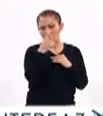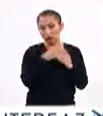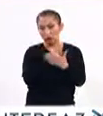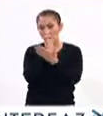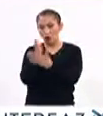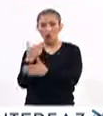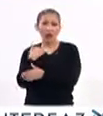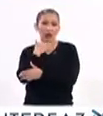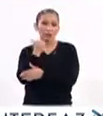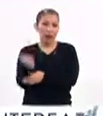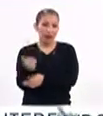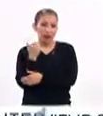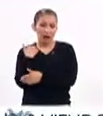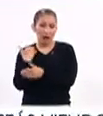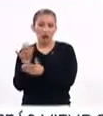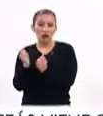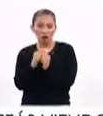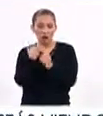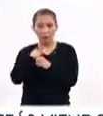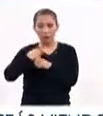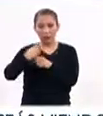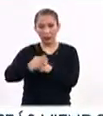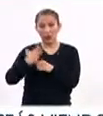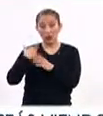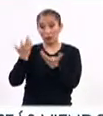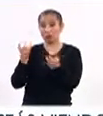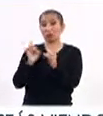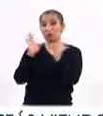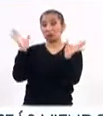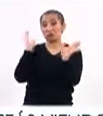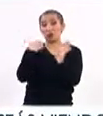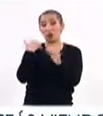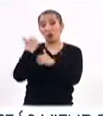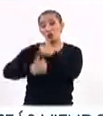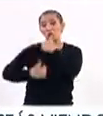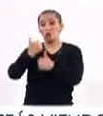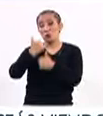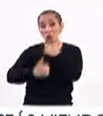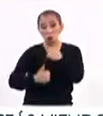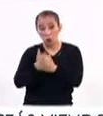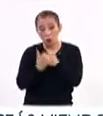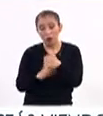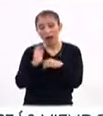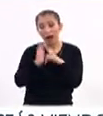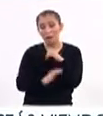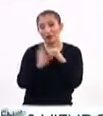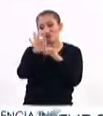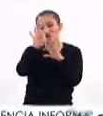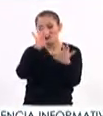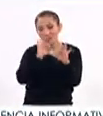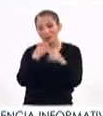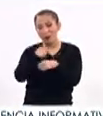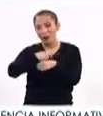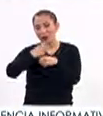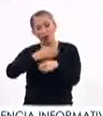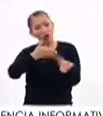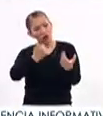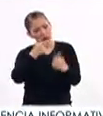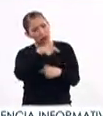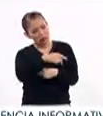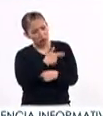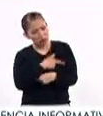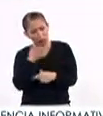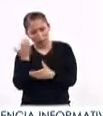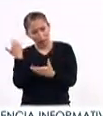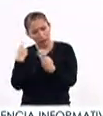me fui a Alemania, a través de una invitación un poco azares del destino, de que fui a un concurso, terminé en las finales, me invitaron, me dijeron, oye, ¿no